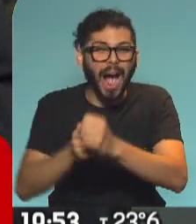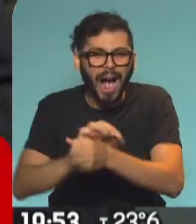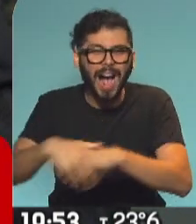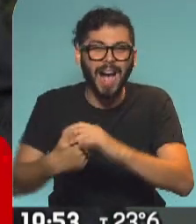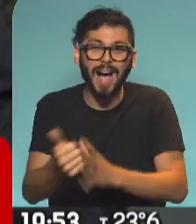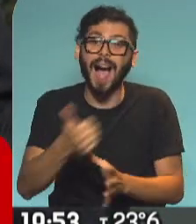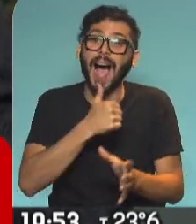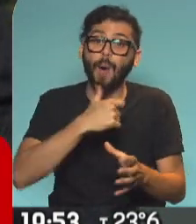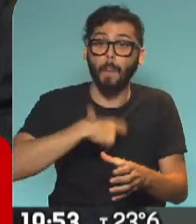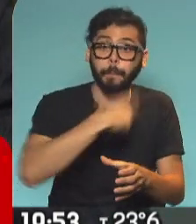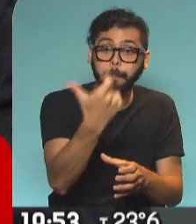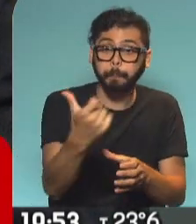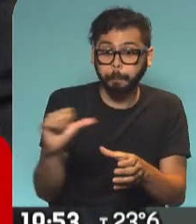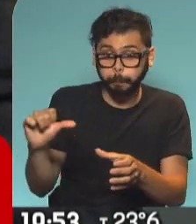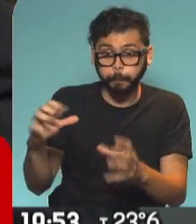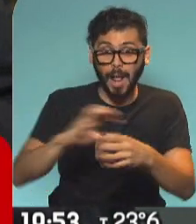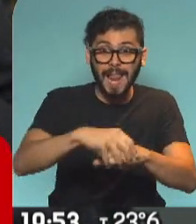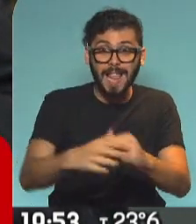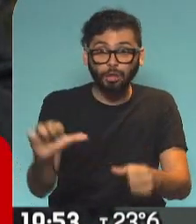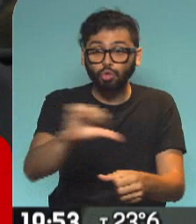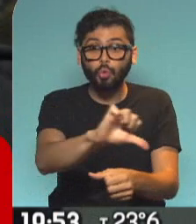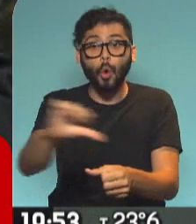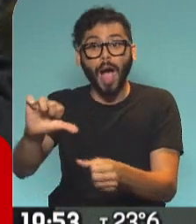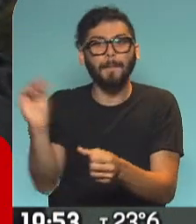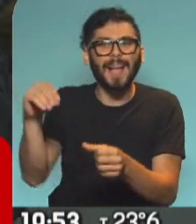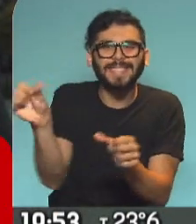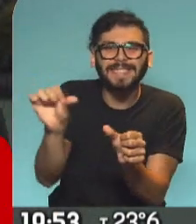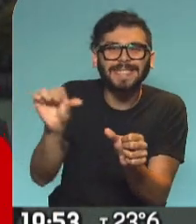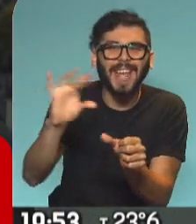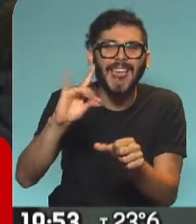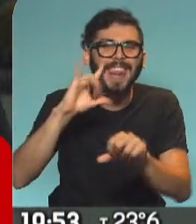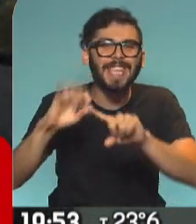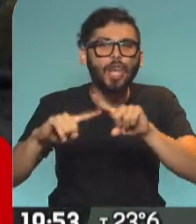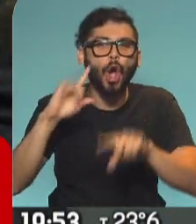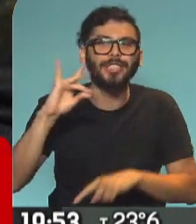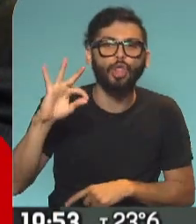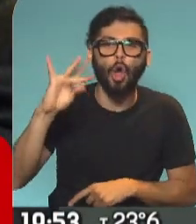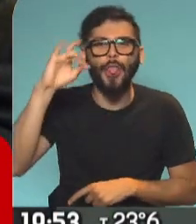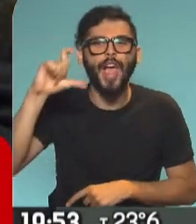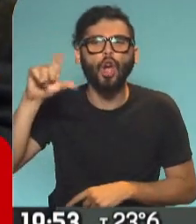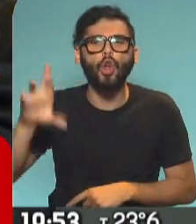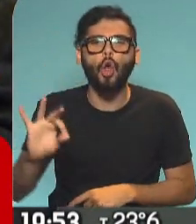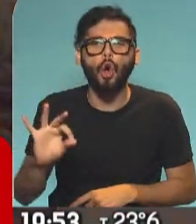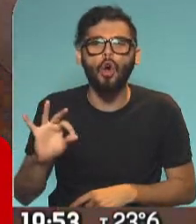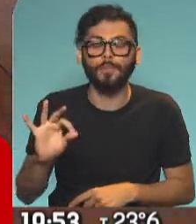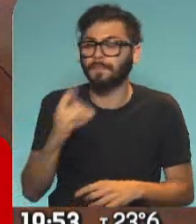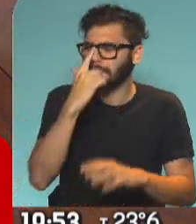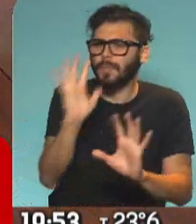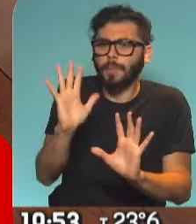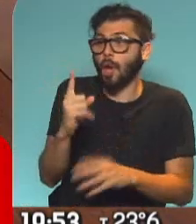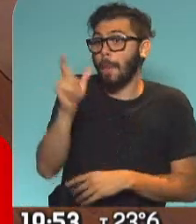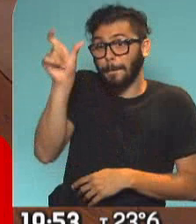hervida, irrigan la lechuga con agua con dióxido, porque se usa para... Bueno, pero aquí, doctor, lo que tenemos es un paciente